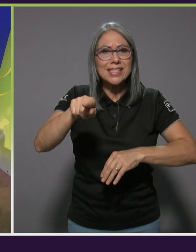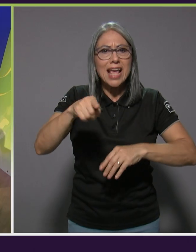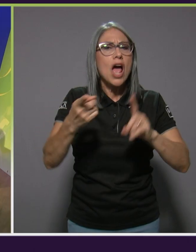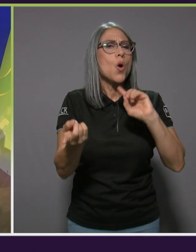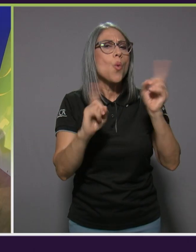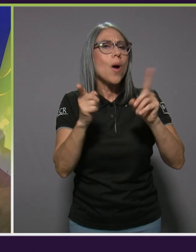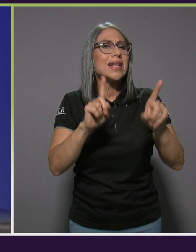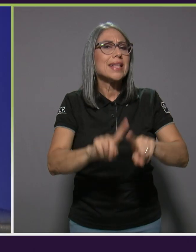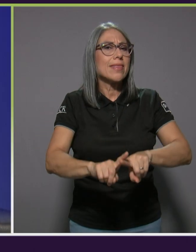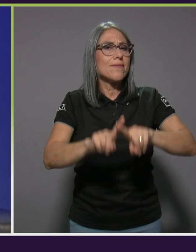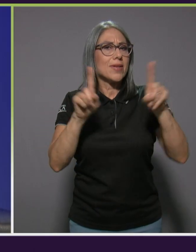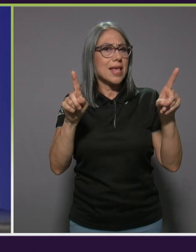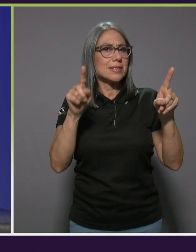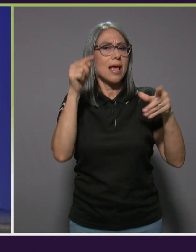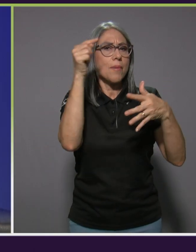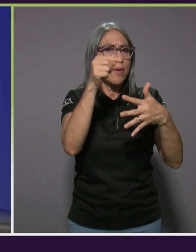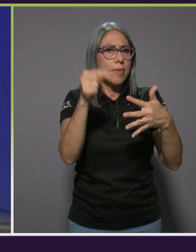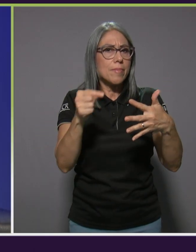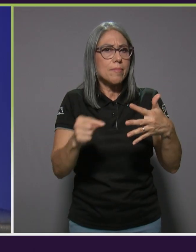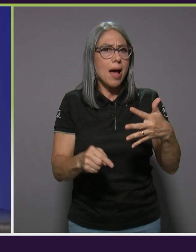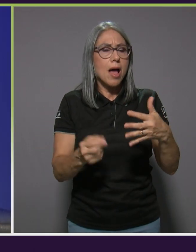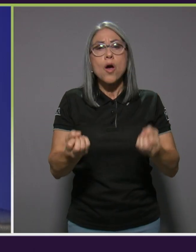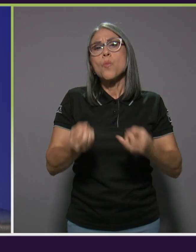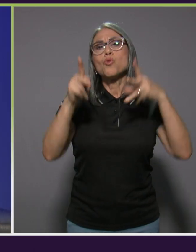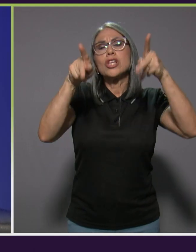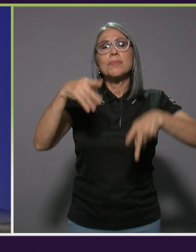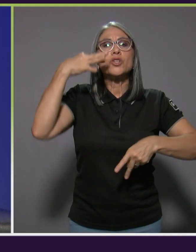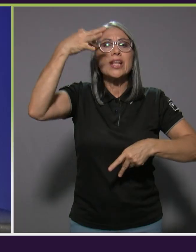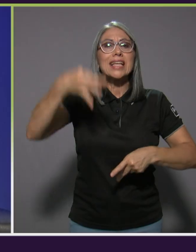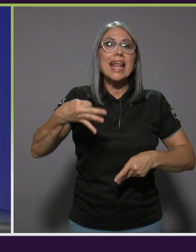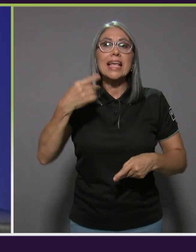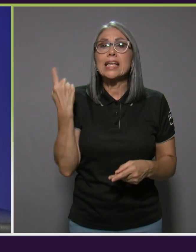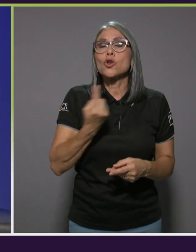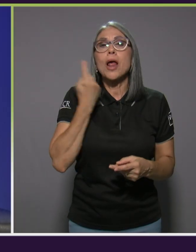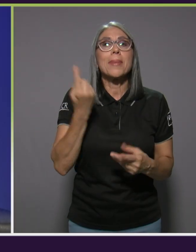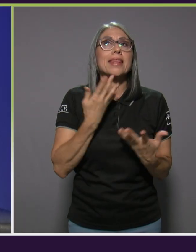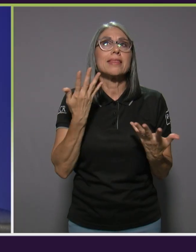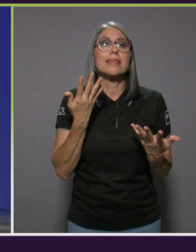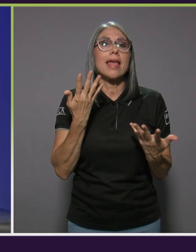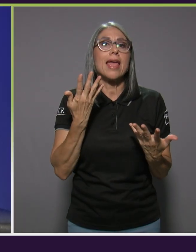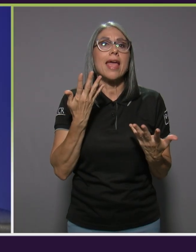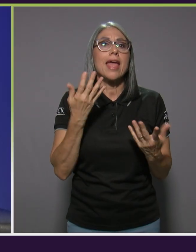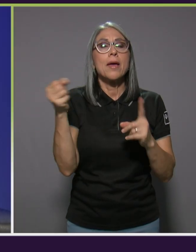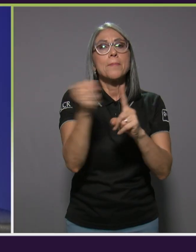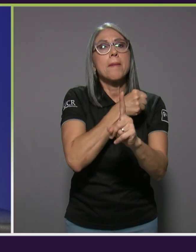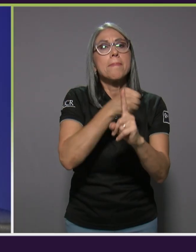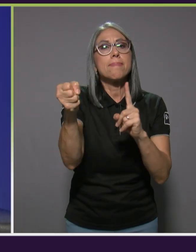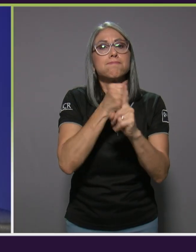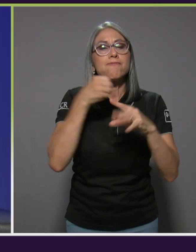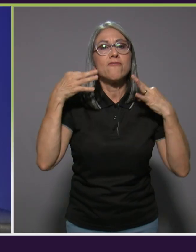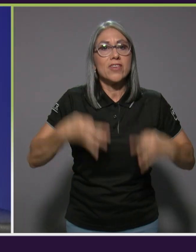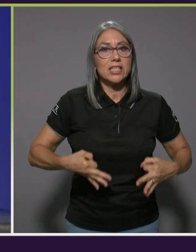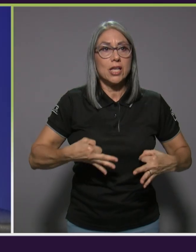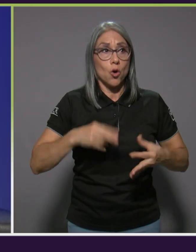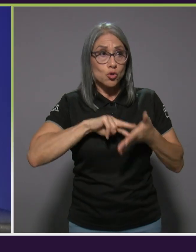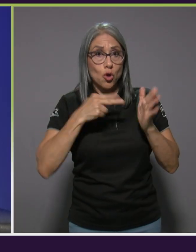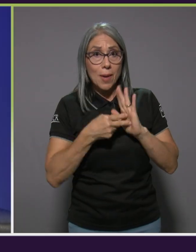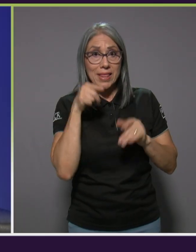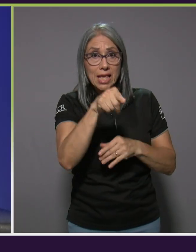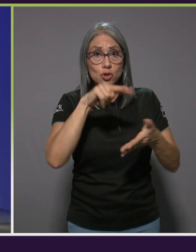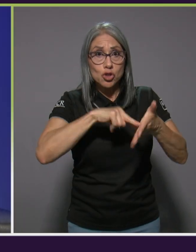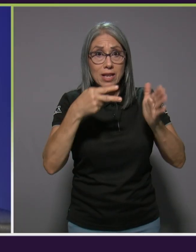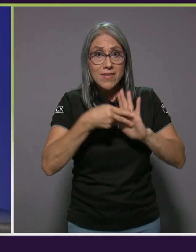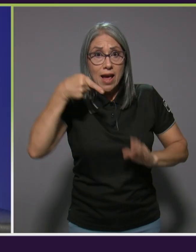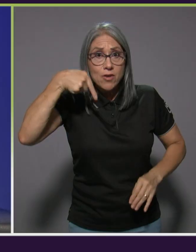solamente creen que violencia doméstica es solamente cuando hay agresión física. Sí,